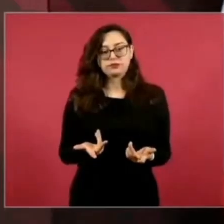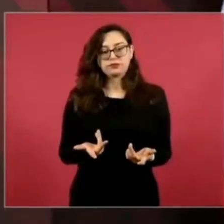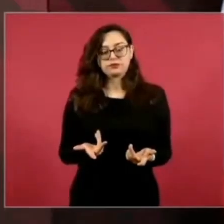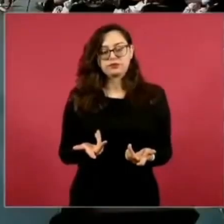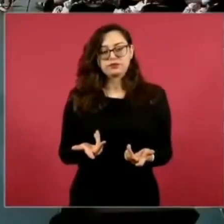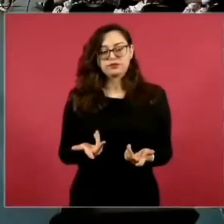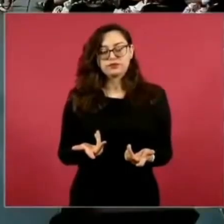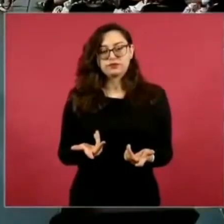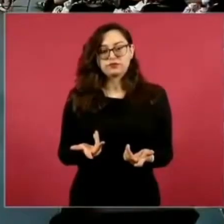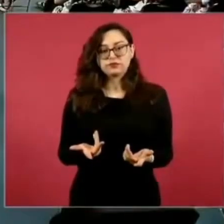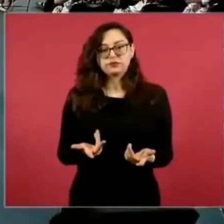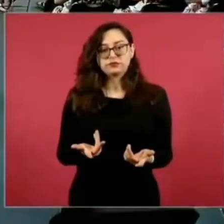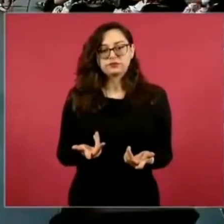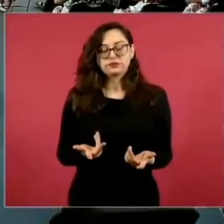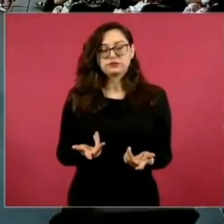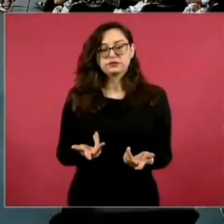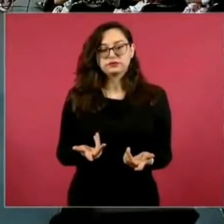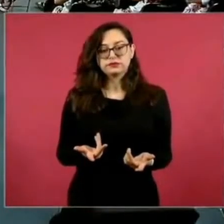Y